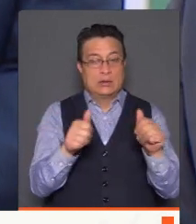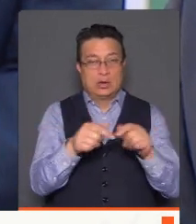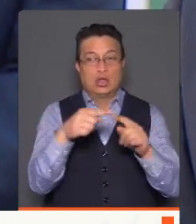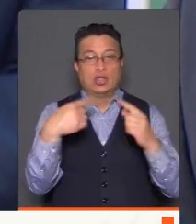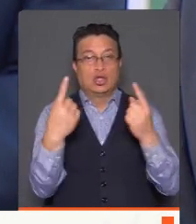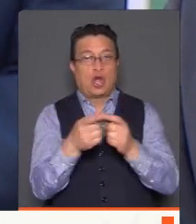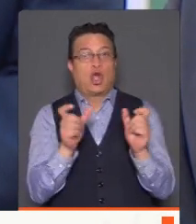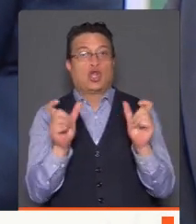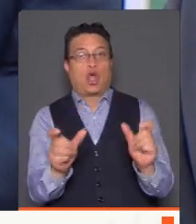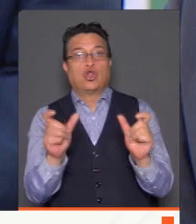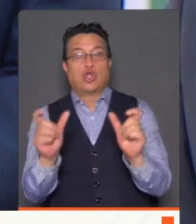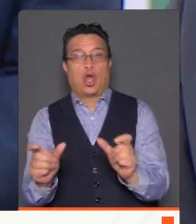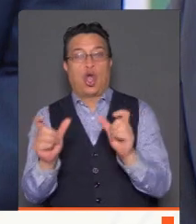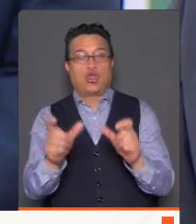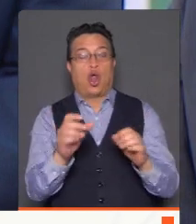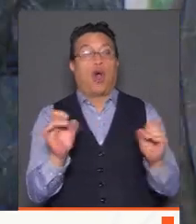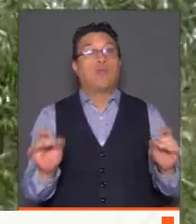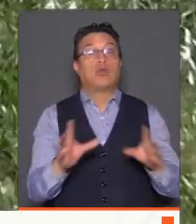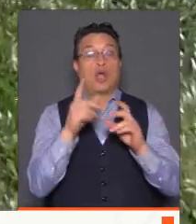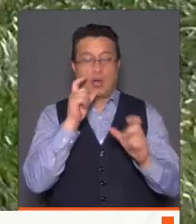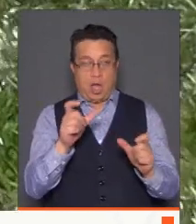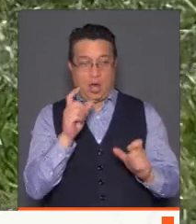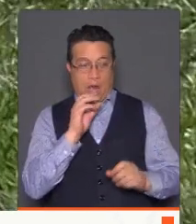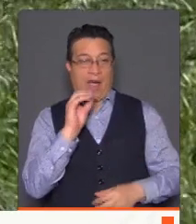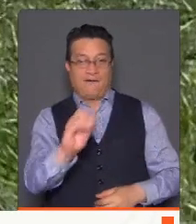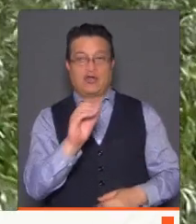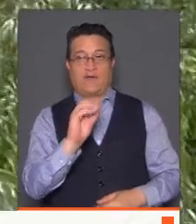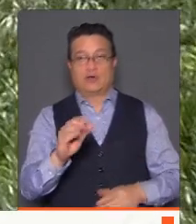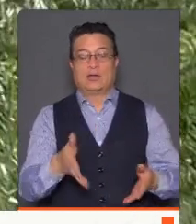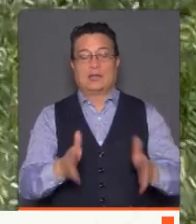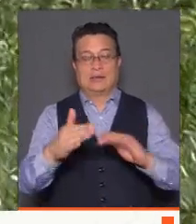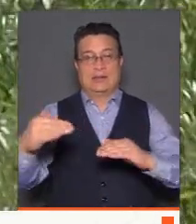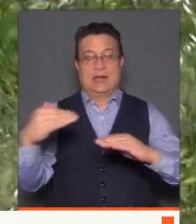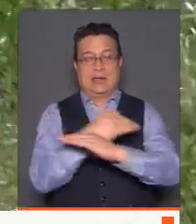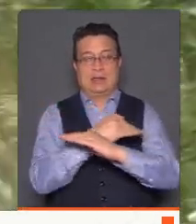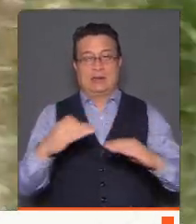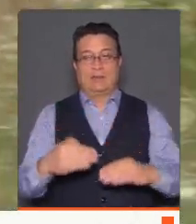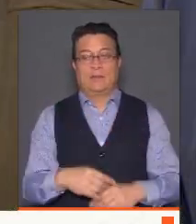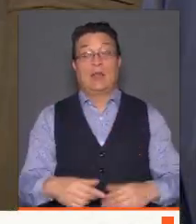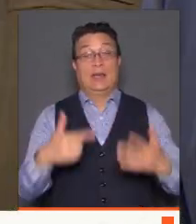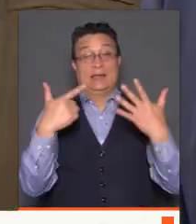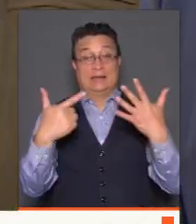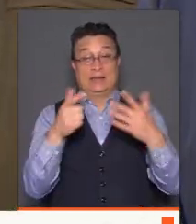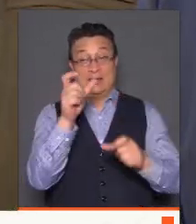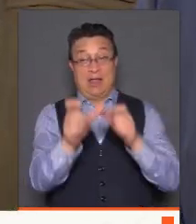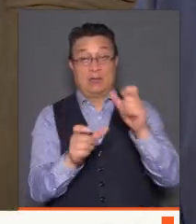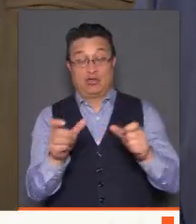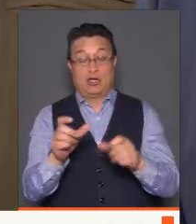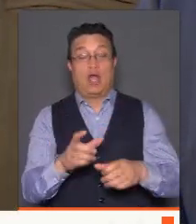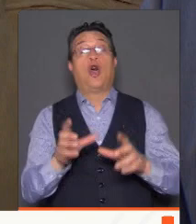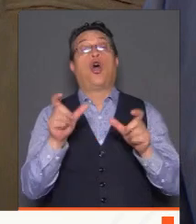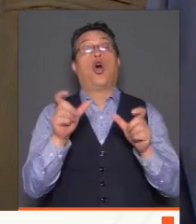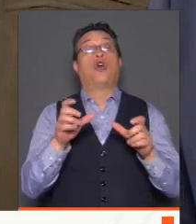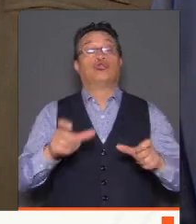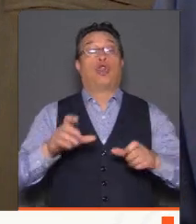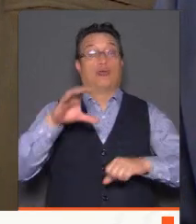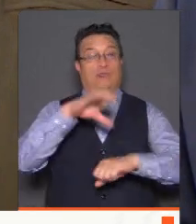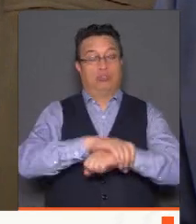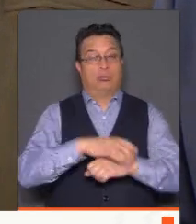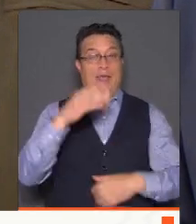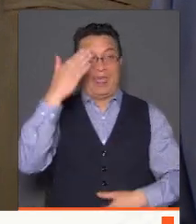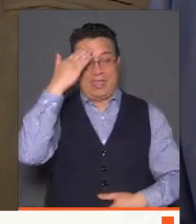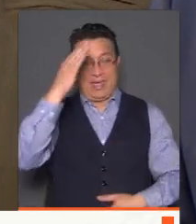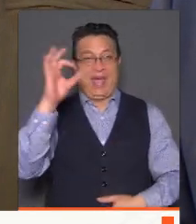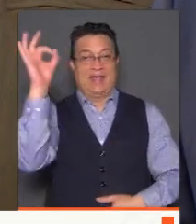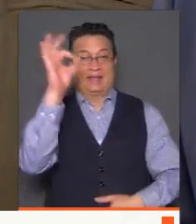de control secundaria existentes en las carreteras. Siete personas que pasaron a control de detención el día sábado y